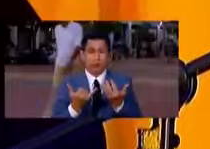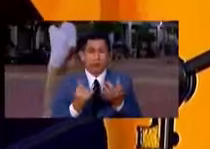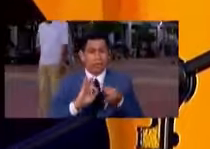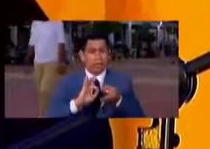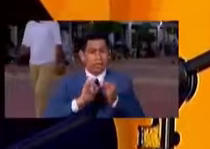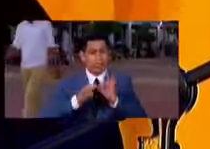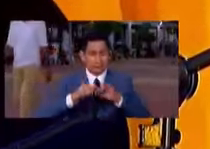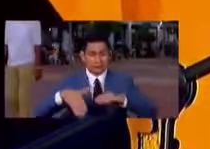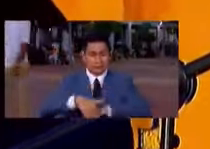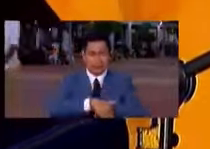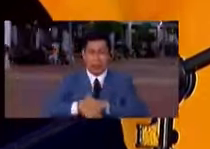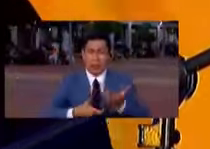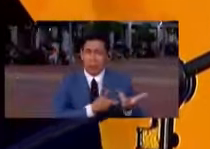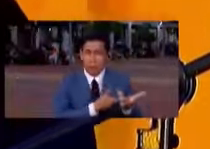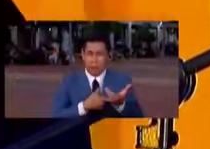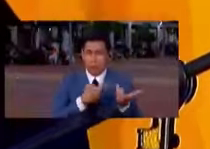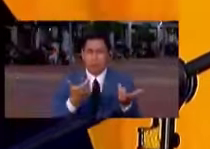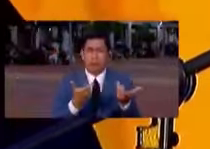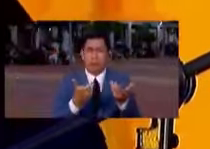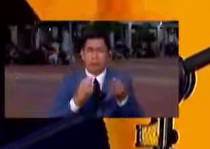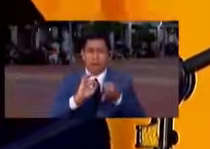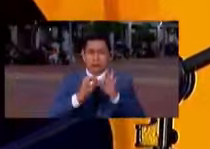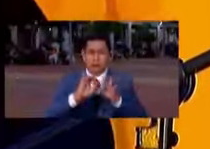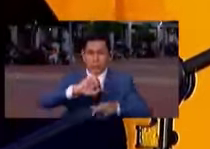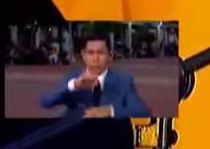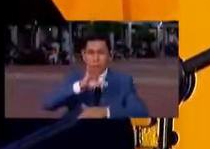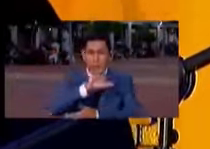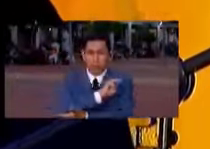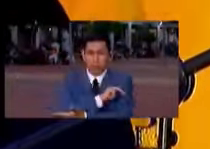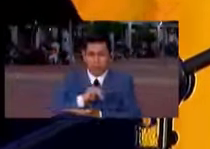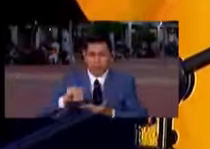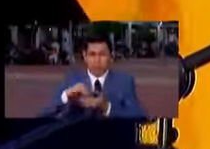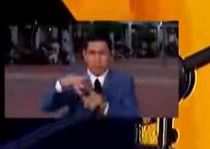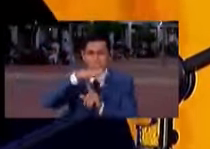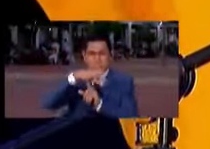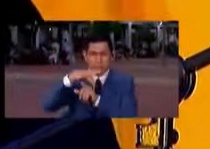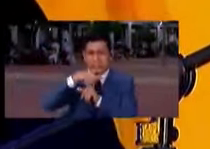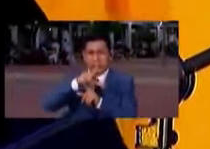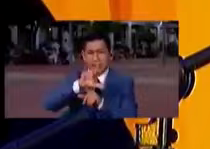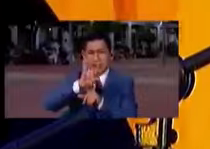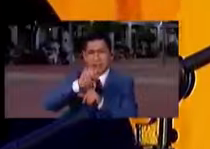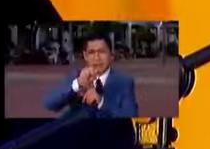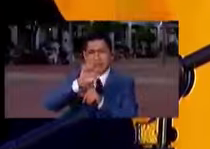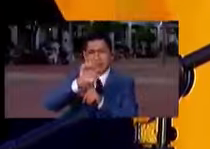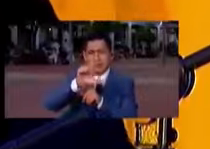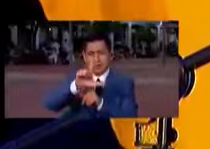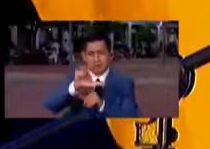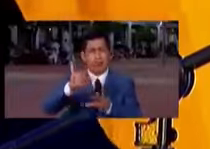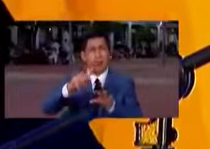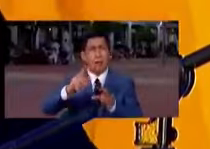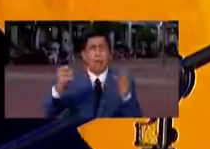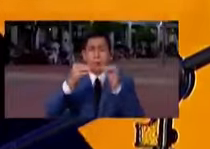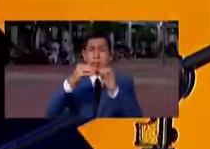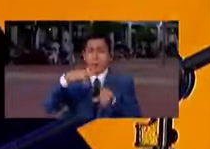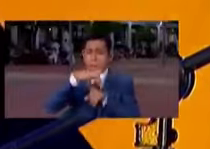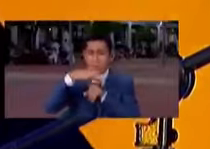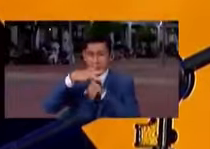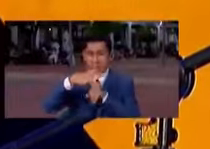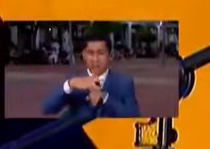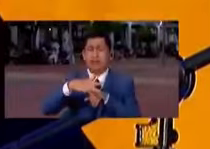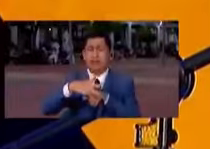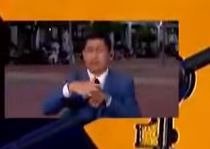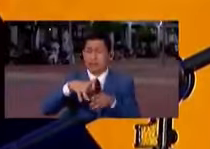viales en la avenida del Bombero y en la avenida Juantán Camarengo. Parque lineal en la cooperativa El Limonal y otro parque lineal en Jardines del